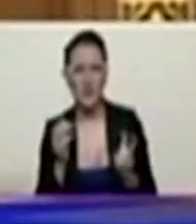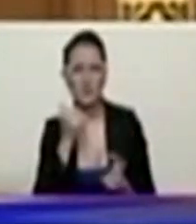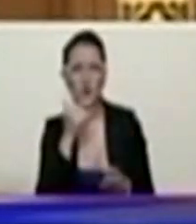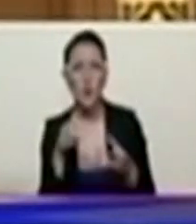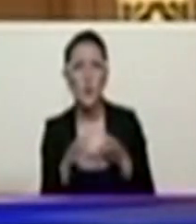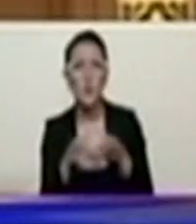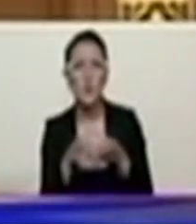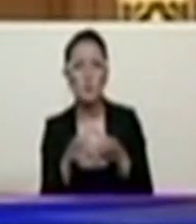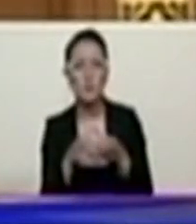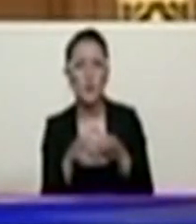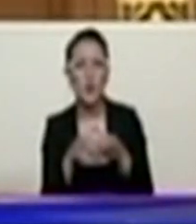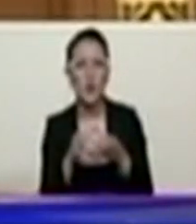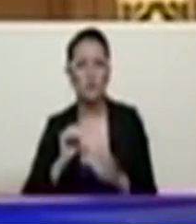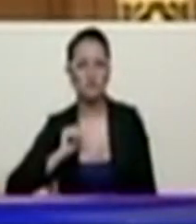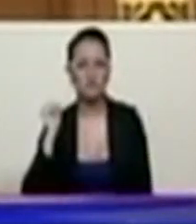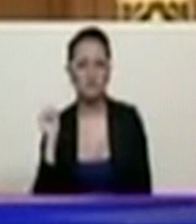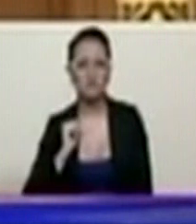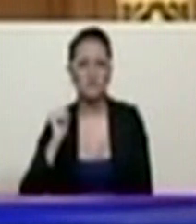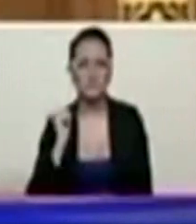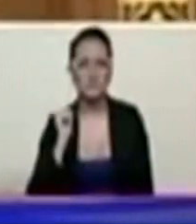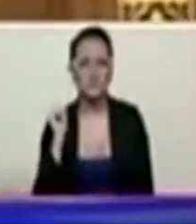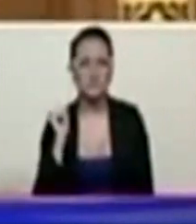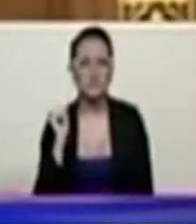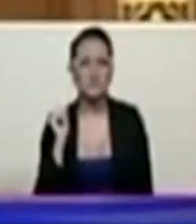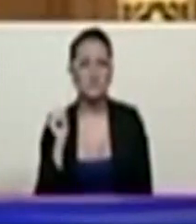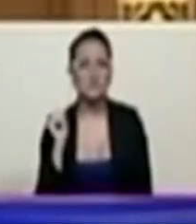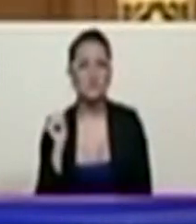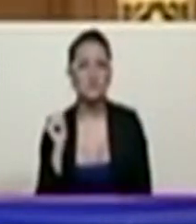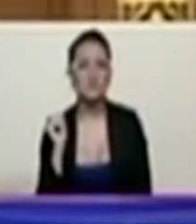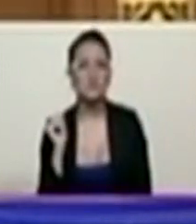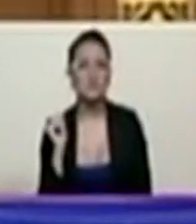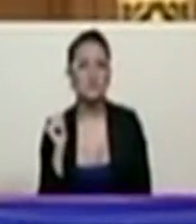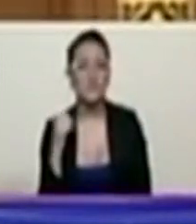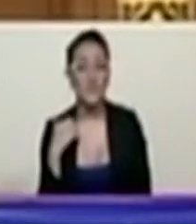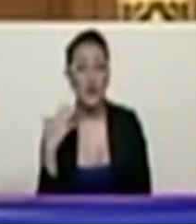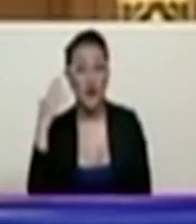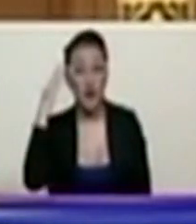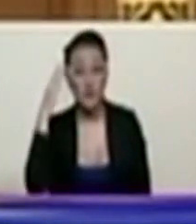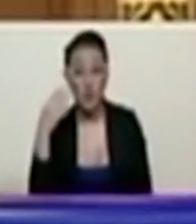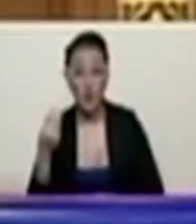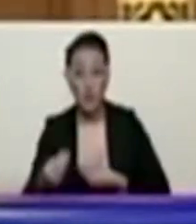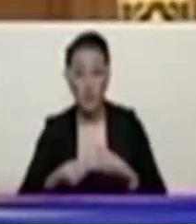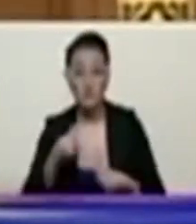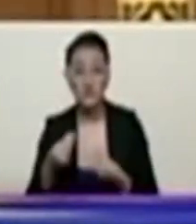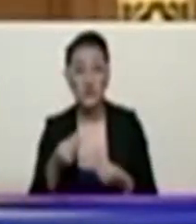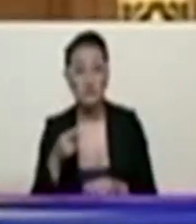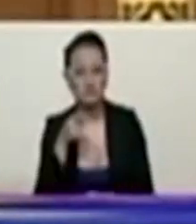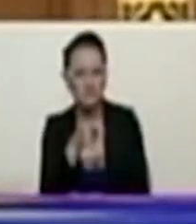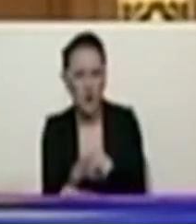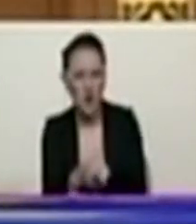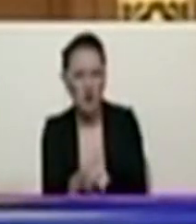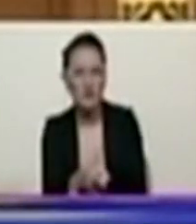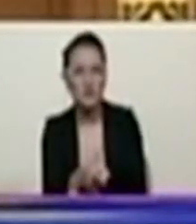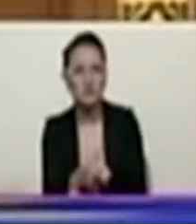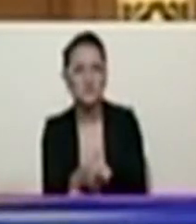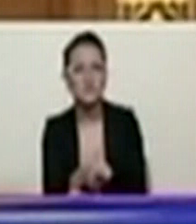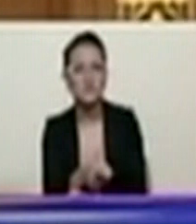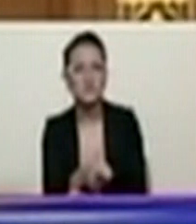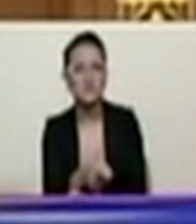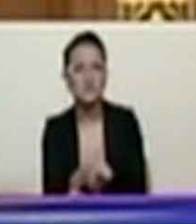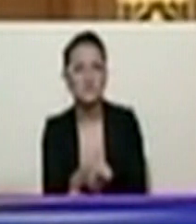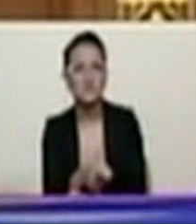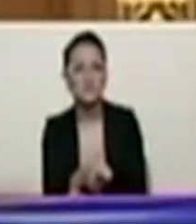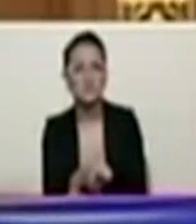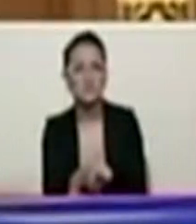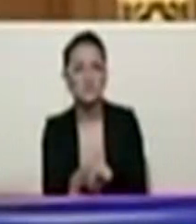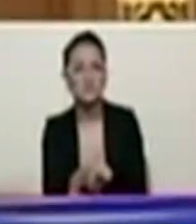un grupo de funcionarios que de inmediato me enteré de lo que habían hecho, ordené que fueran